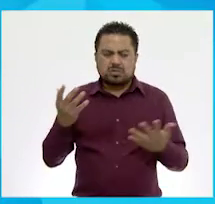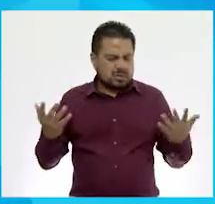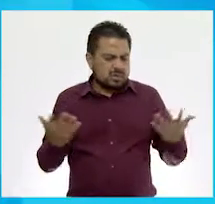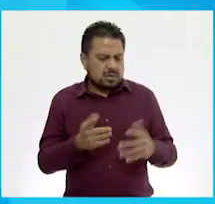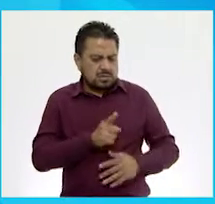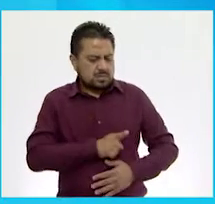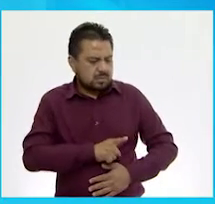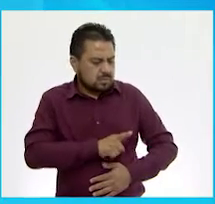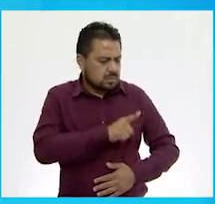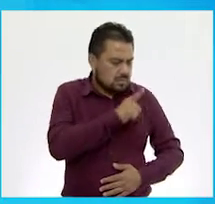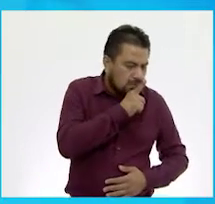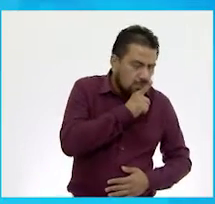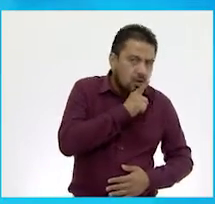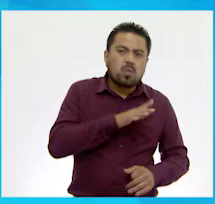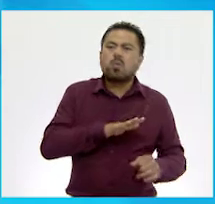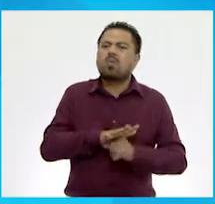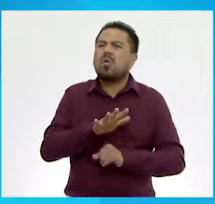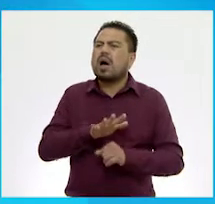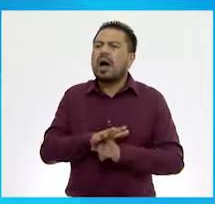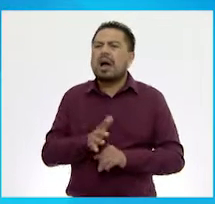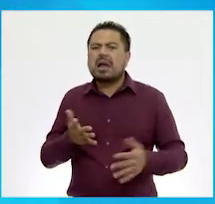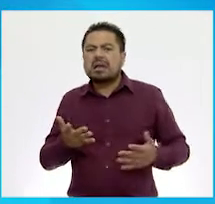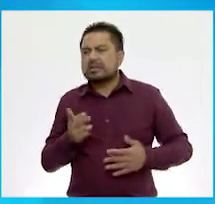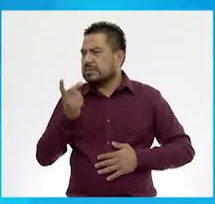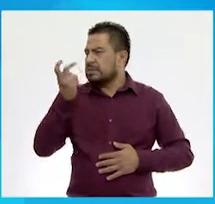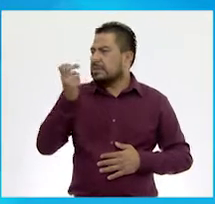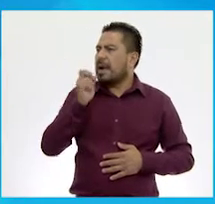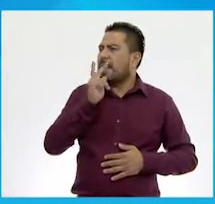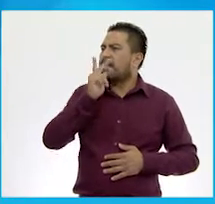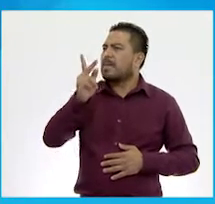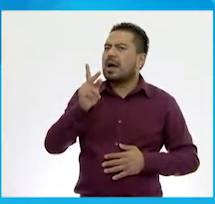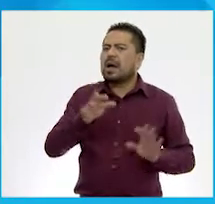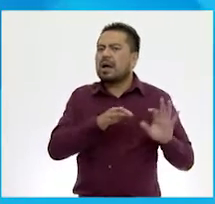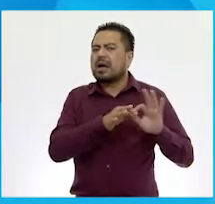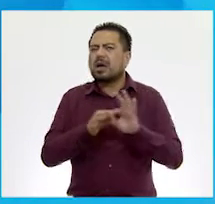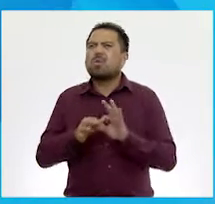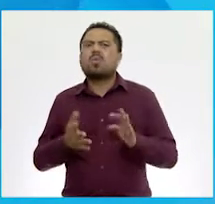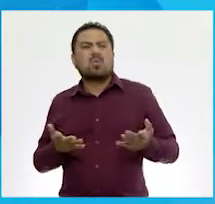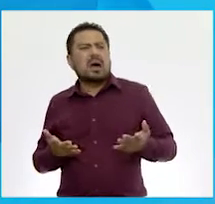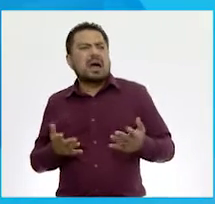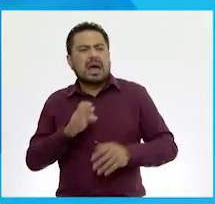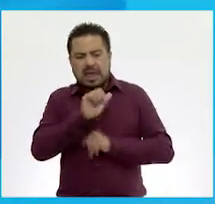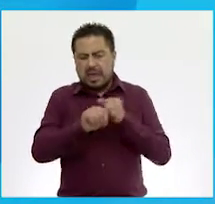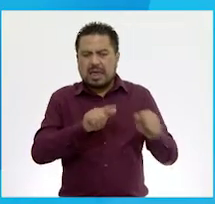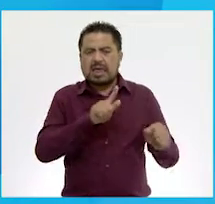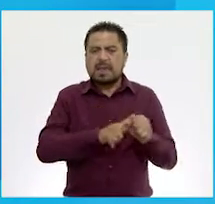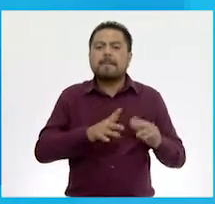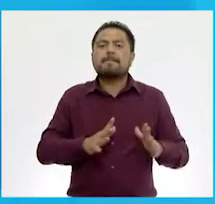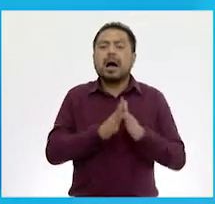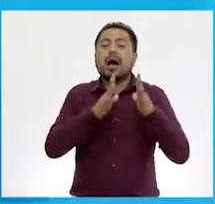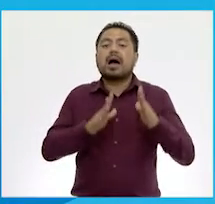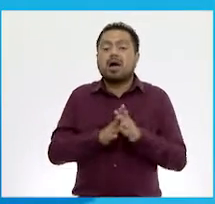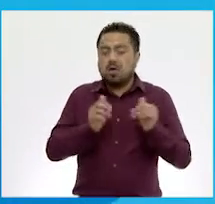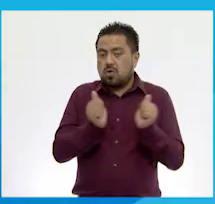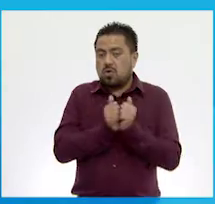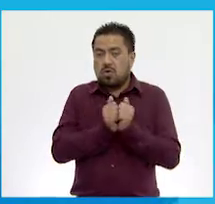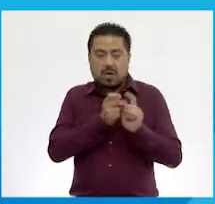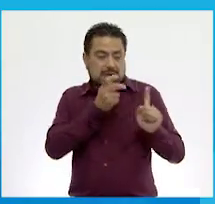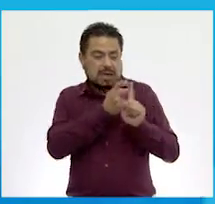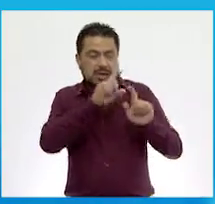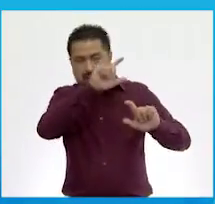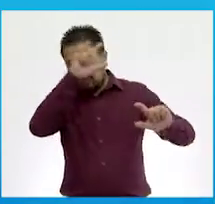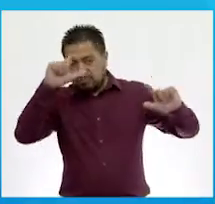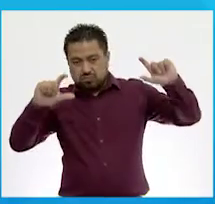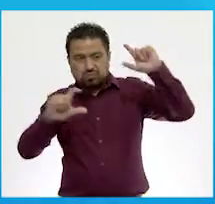callar. ¿Cuáles son esas palabras que riman? ¿qué animales participaron en estas